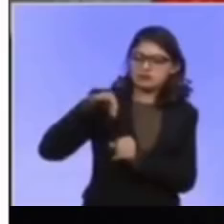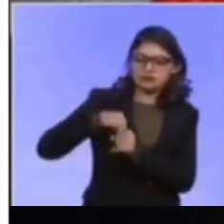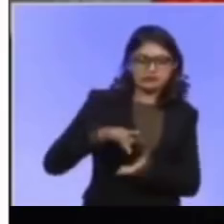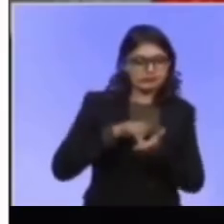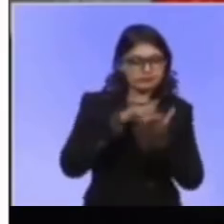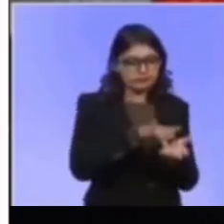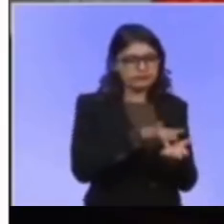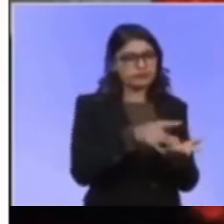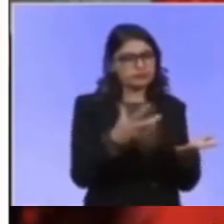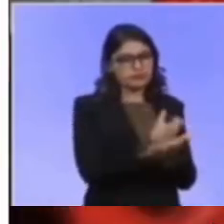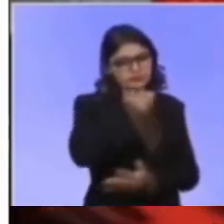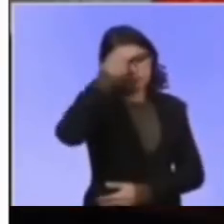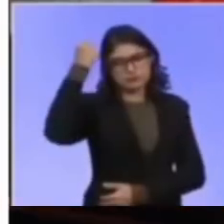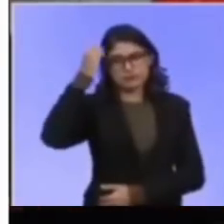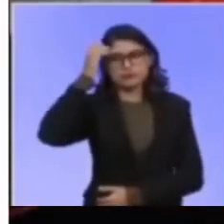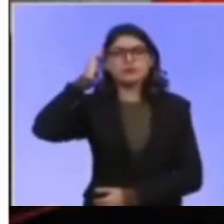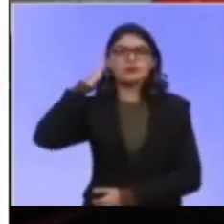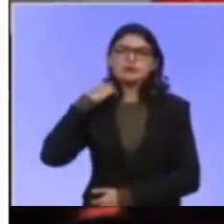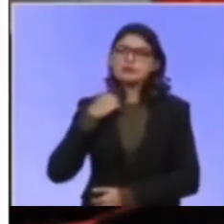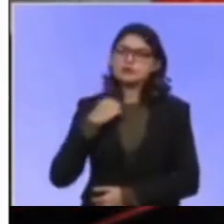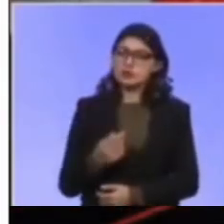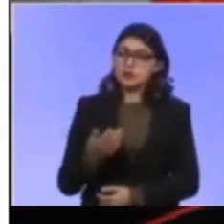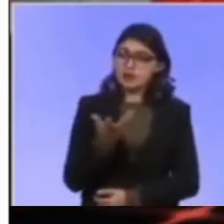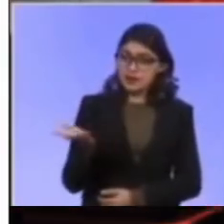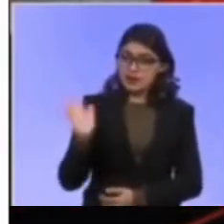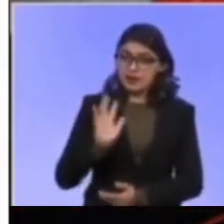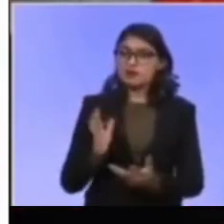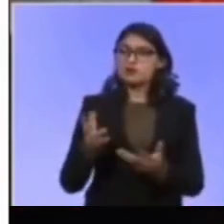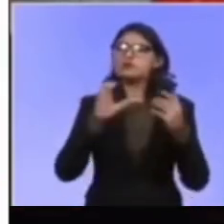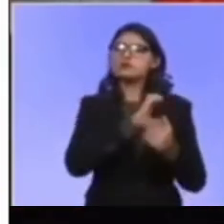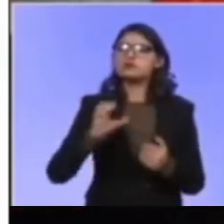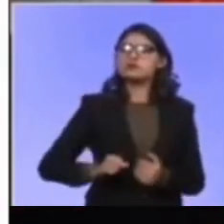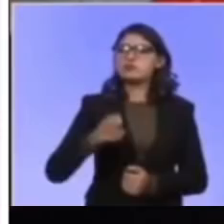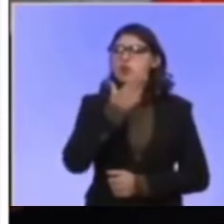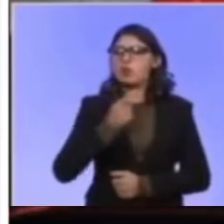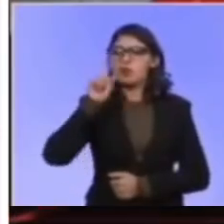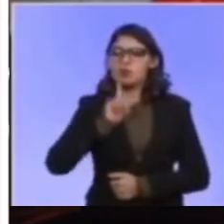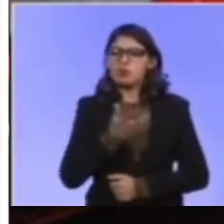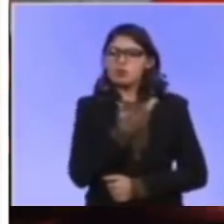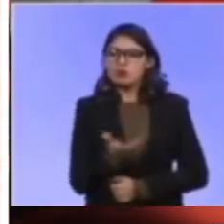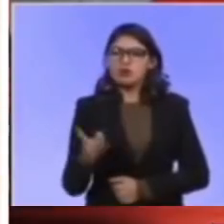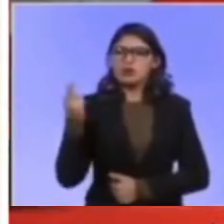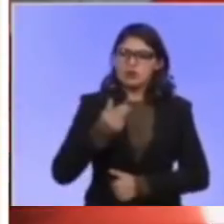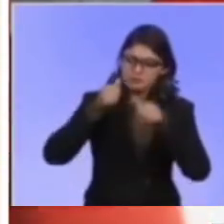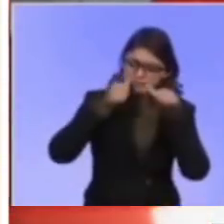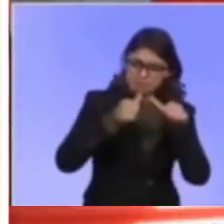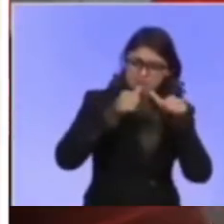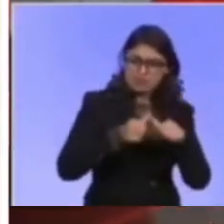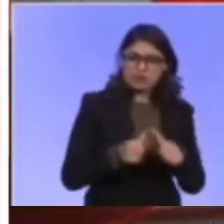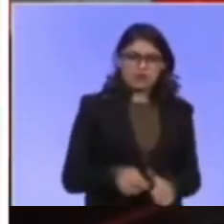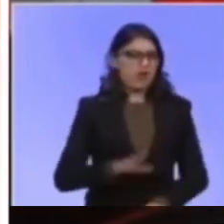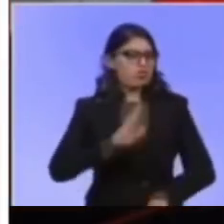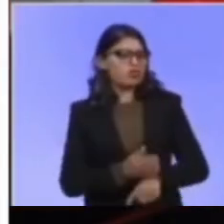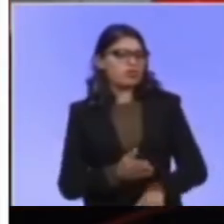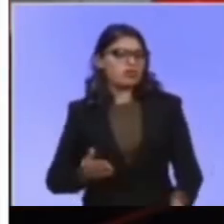que estoy convencido que los tres candidatos o candidatos deben ser oídos y vencidos antes de que se les imponga a